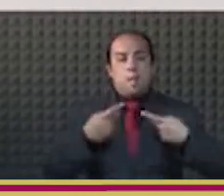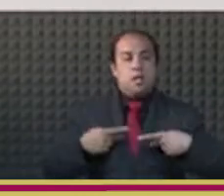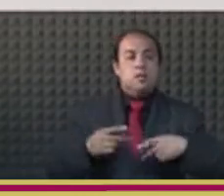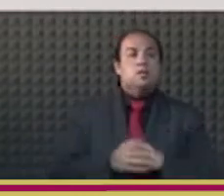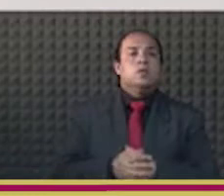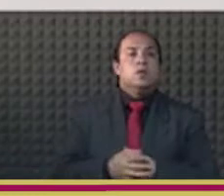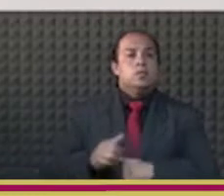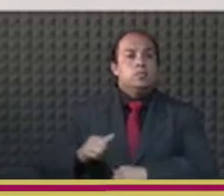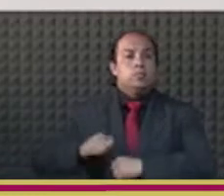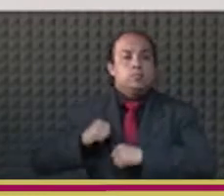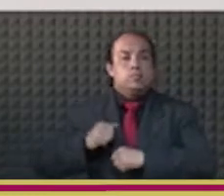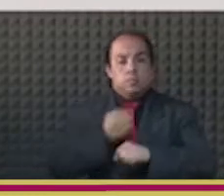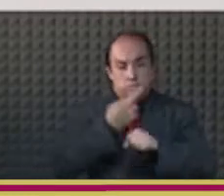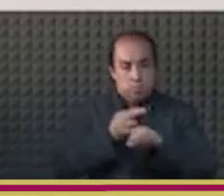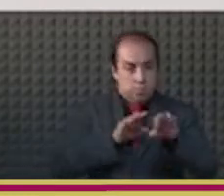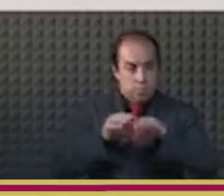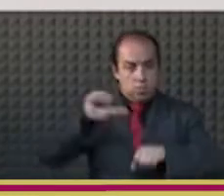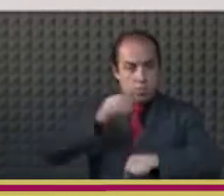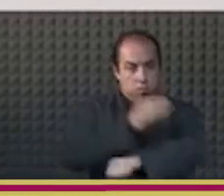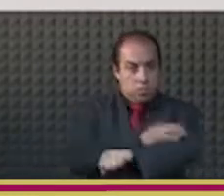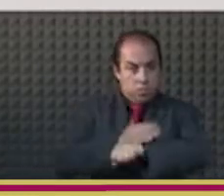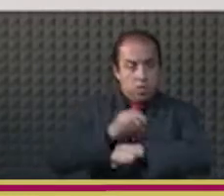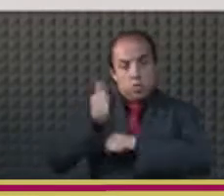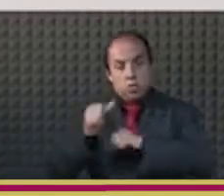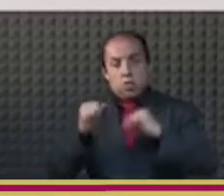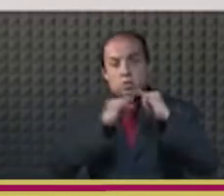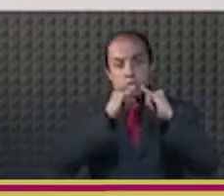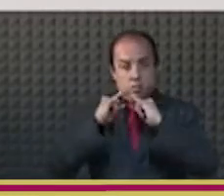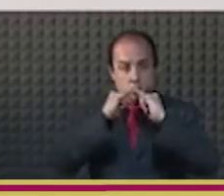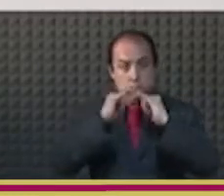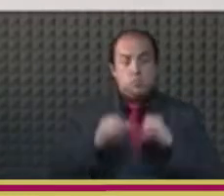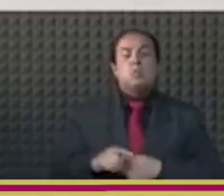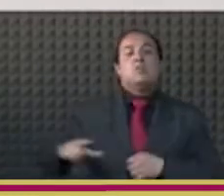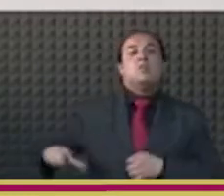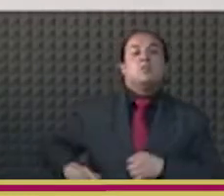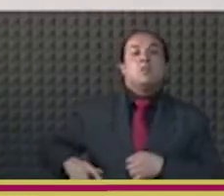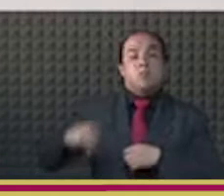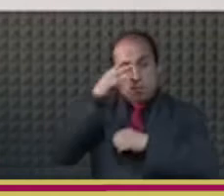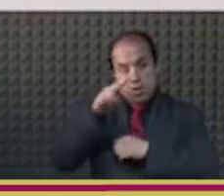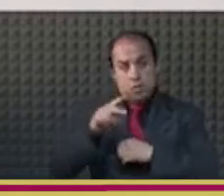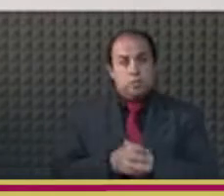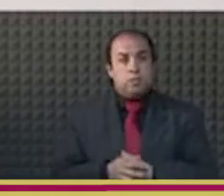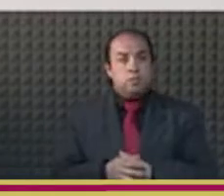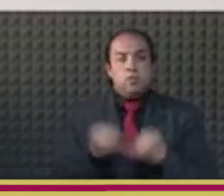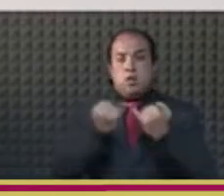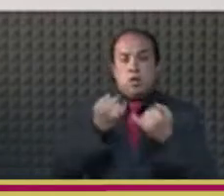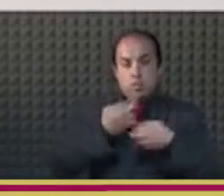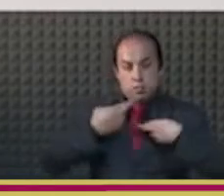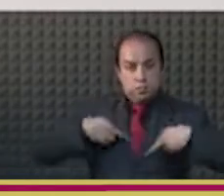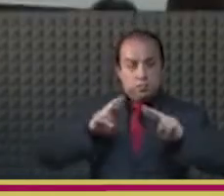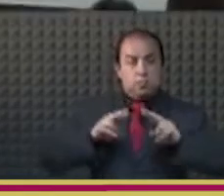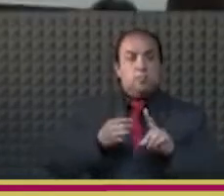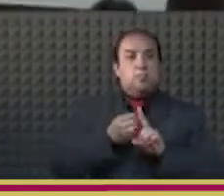la Secretaría de Trabajo que el día de hoy nos acompañan, así como de otras instituciones del Gobierno de México. De igual manera, a los representantes de